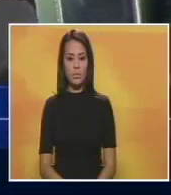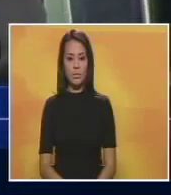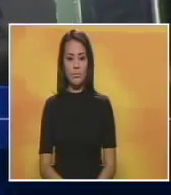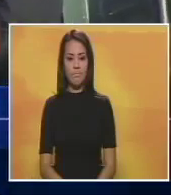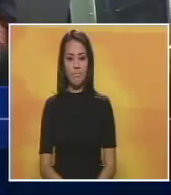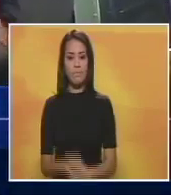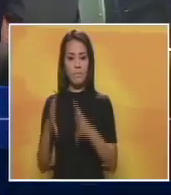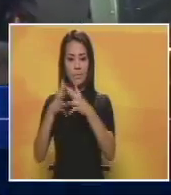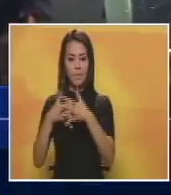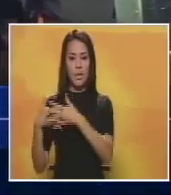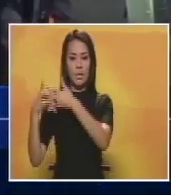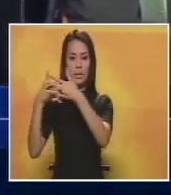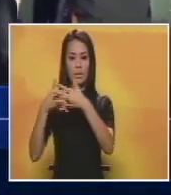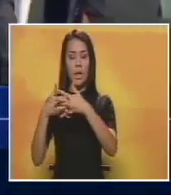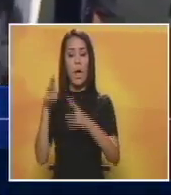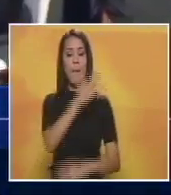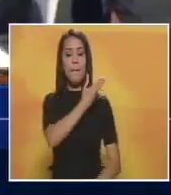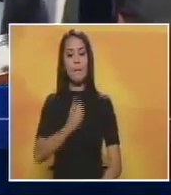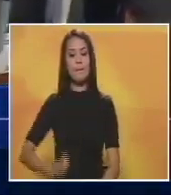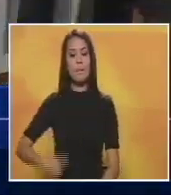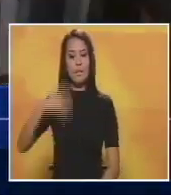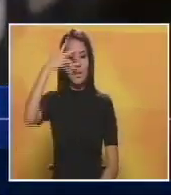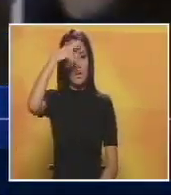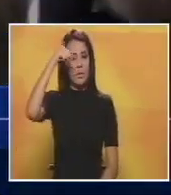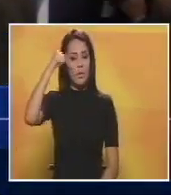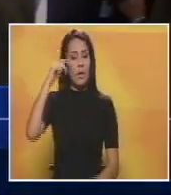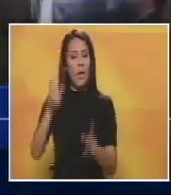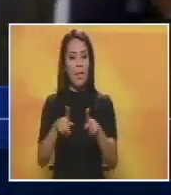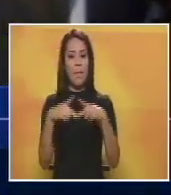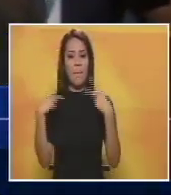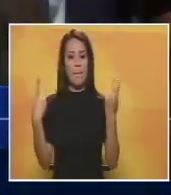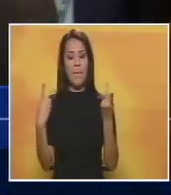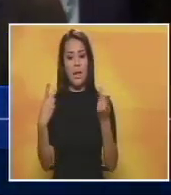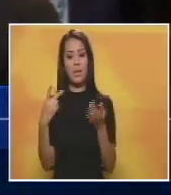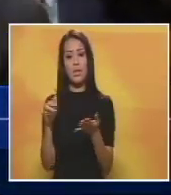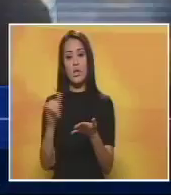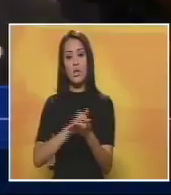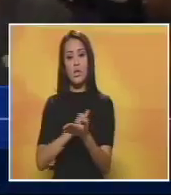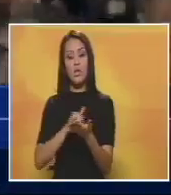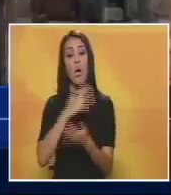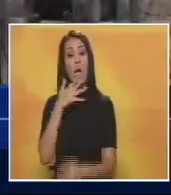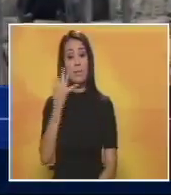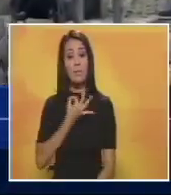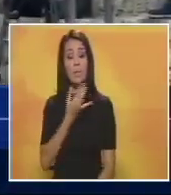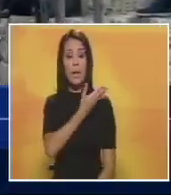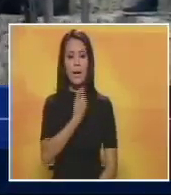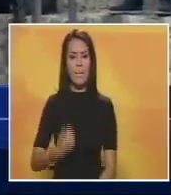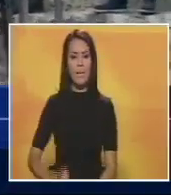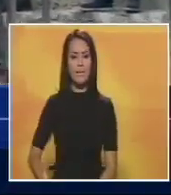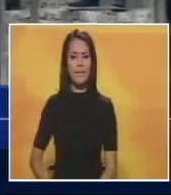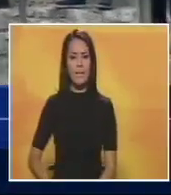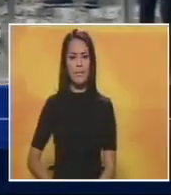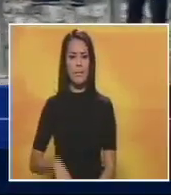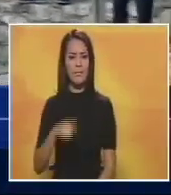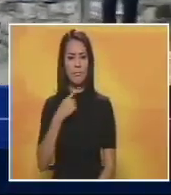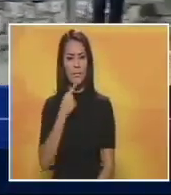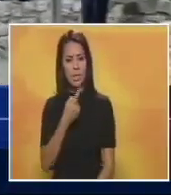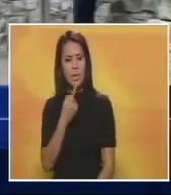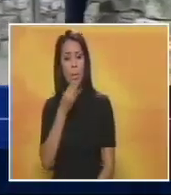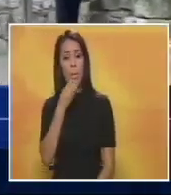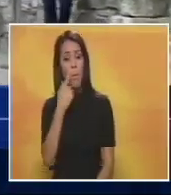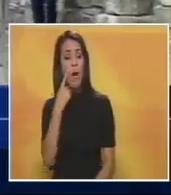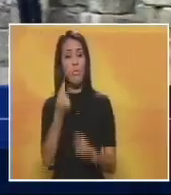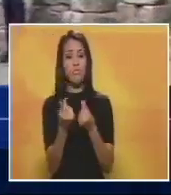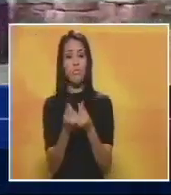En Estados Unidos, el presidente Donald Trump cargó contra el diario The New York Times, que asegura que el mandatario construyó una parte importante de su fortuna